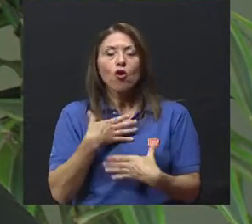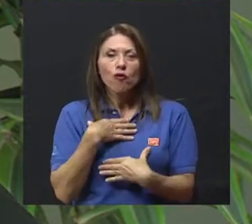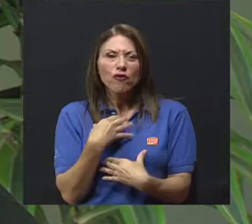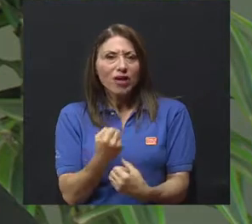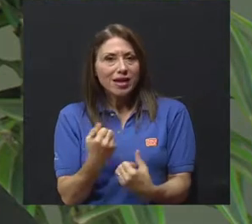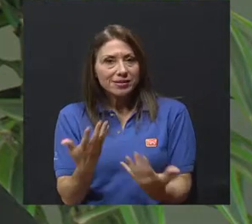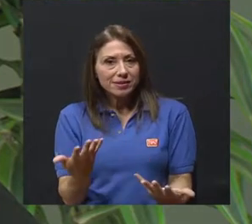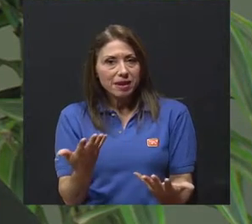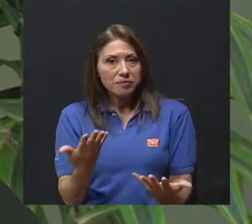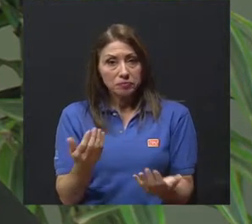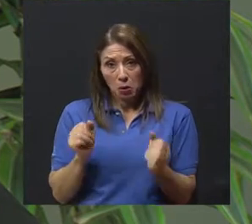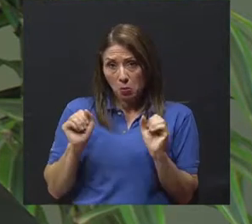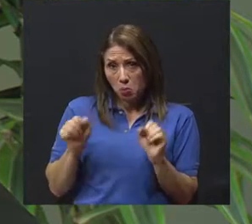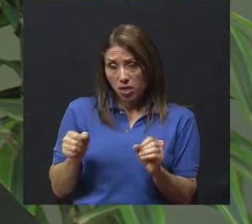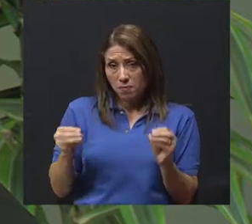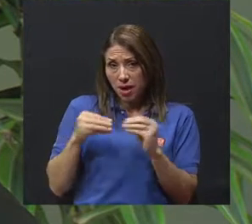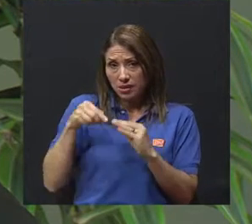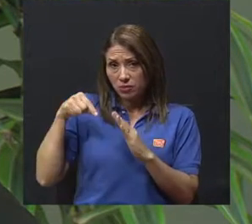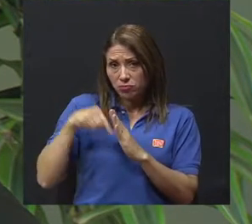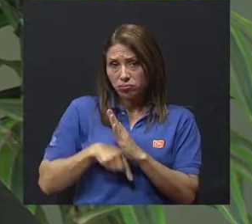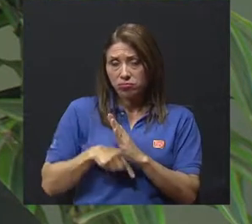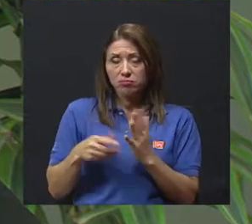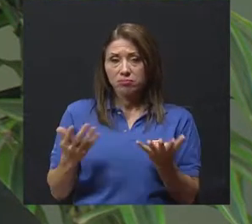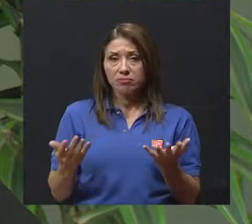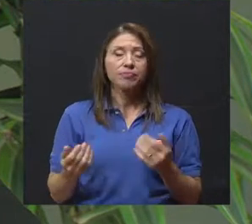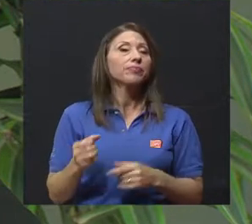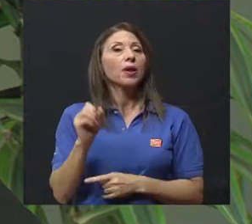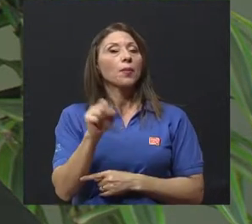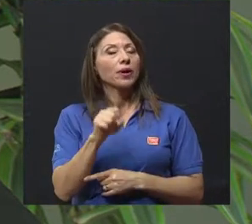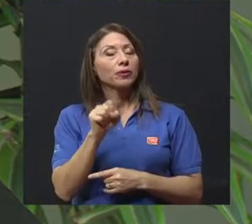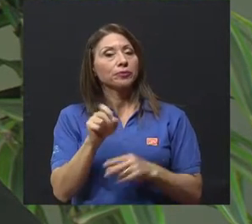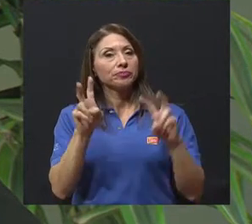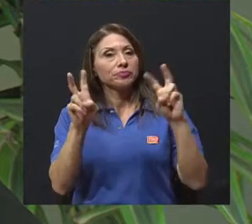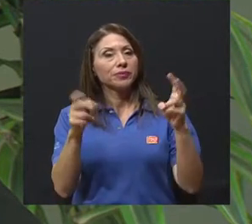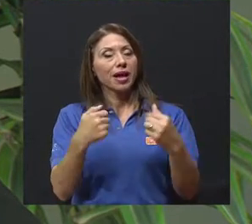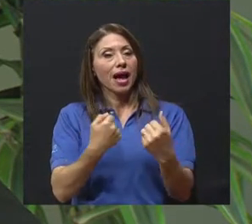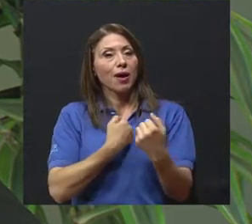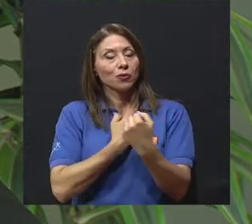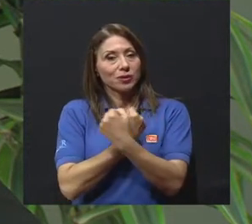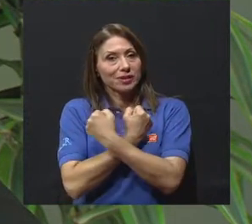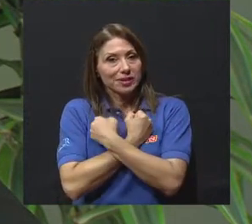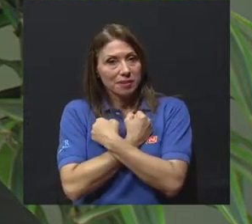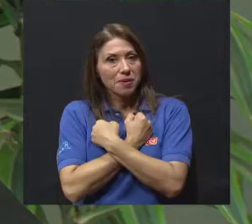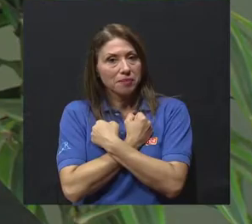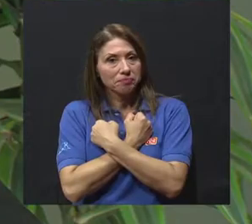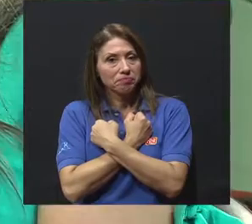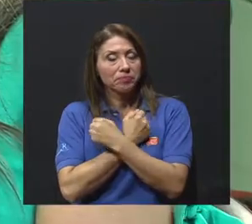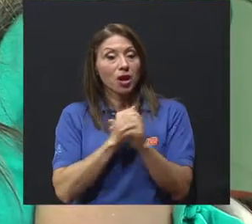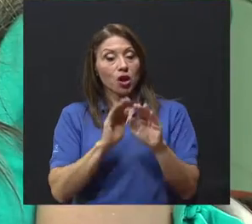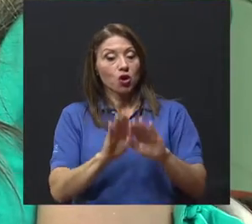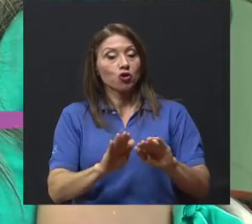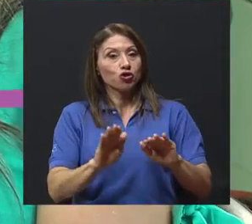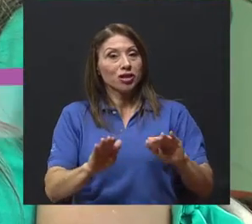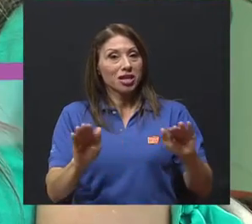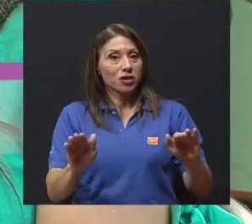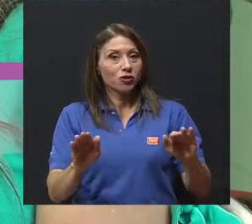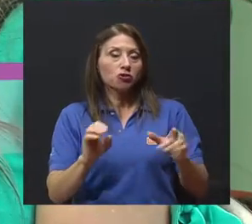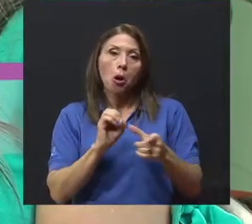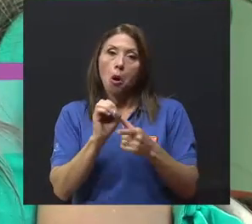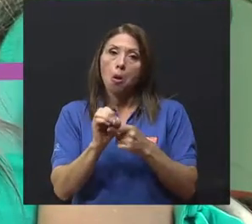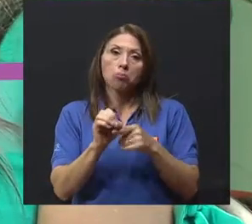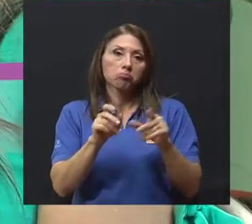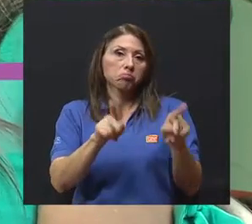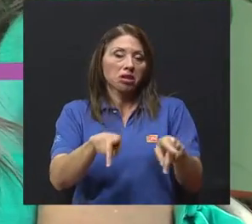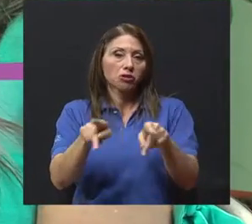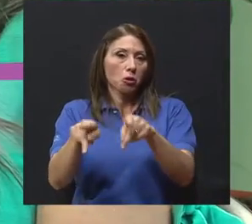confianza para ver si nos amplía en ese aspecto que en la parte de autoestima a los niños y las personas